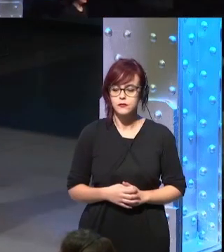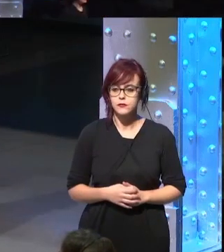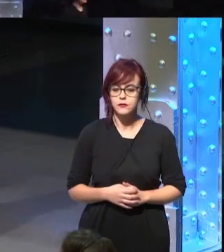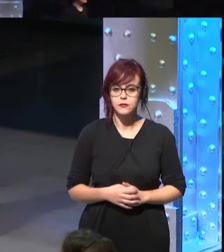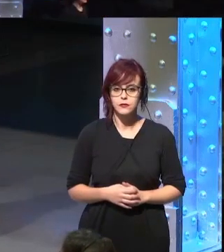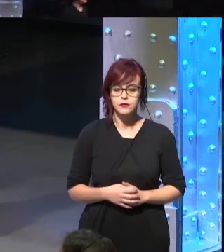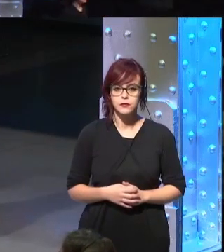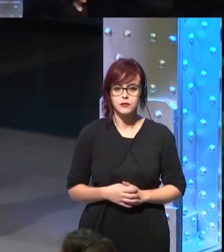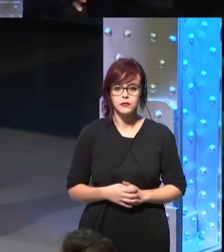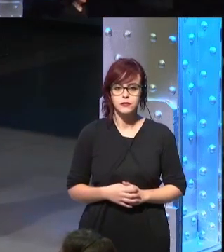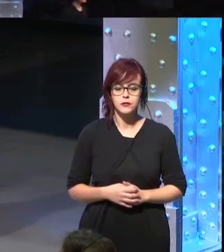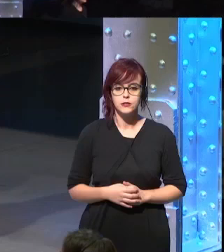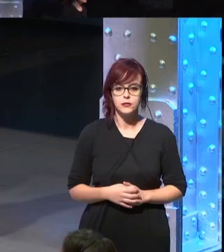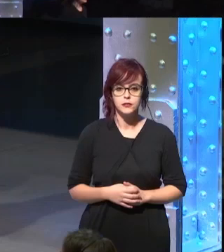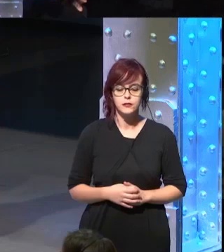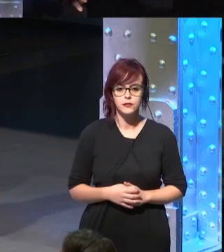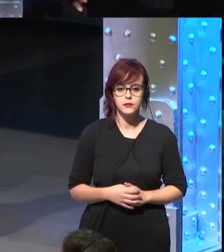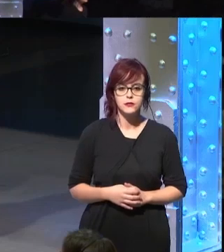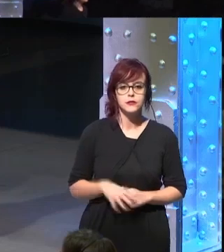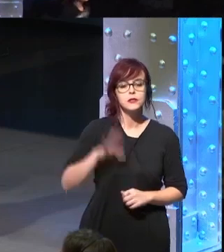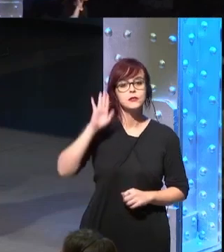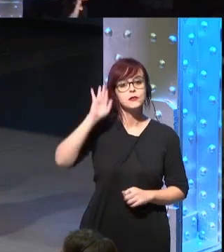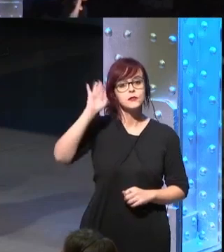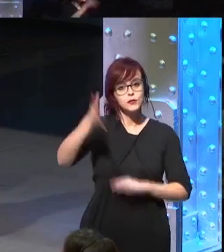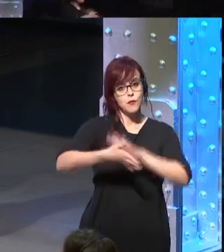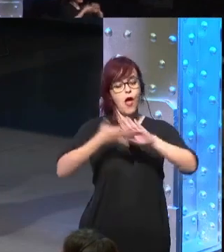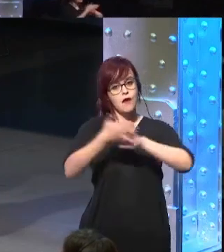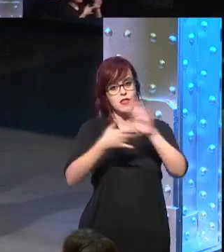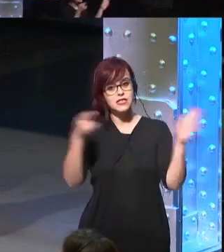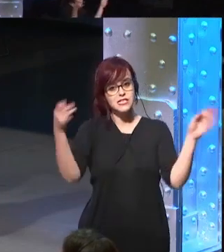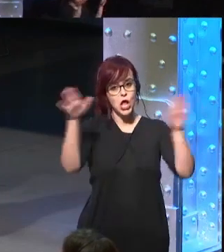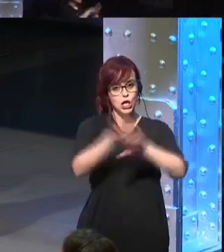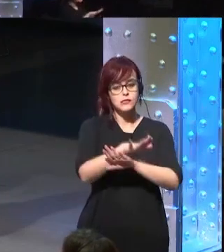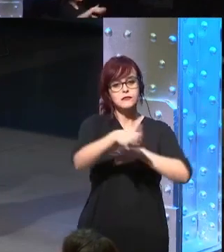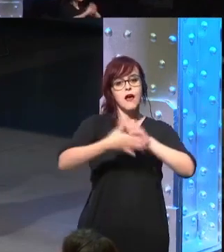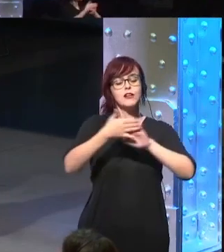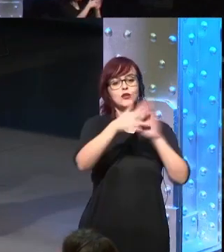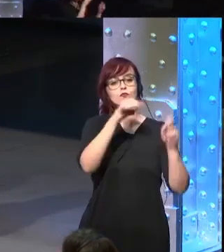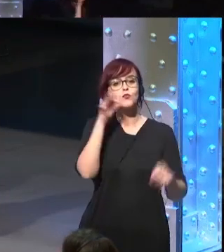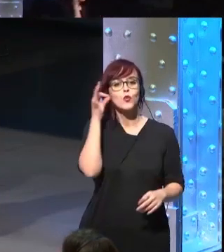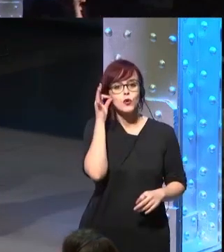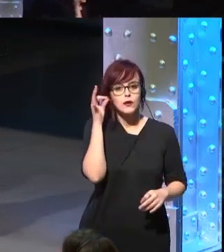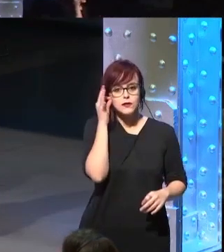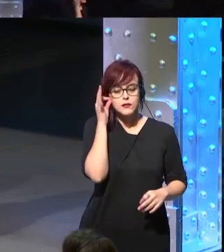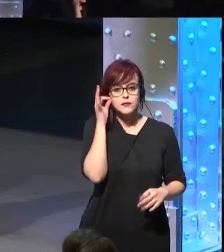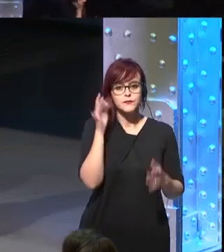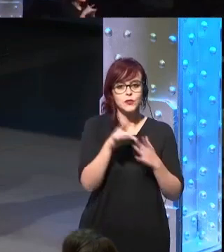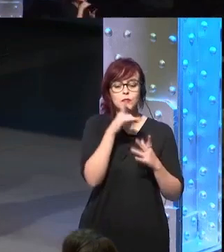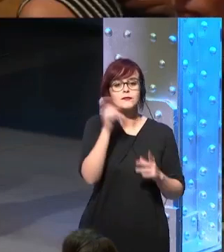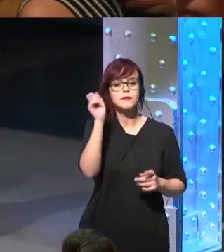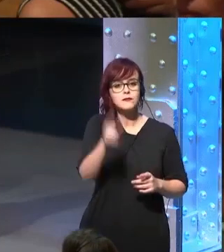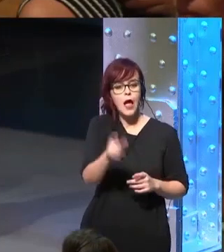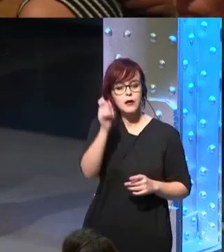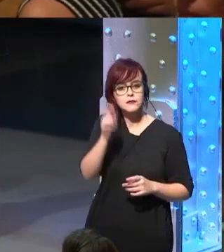So you've spoken. Has hablado esta noche acerca de cómo a las mujeres se les ha